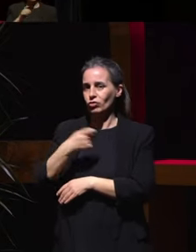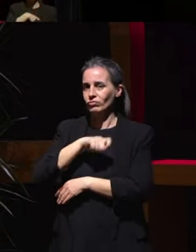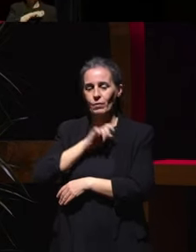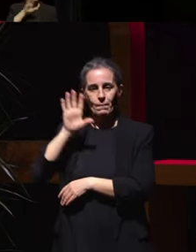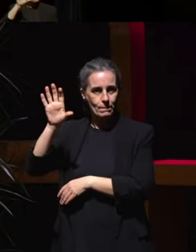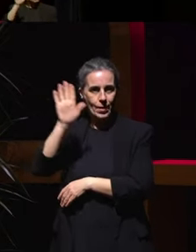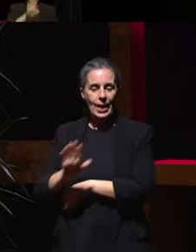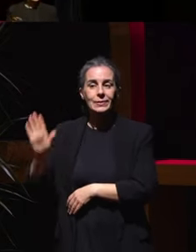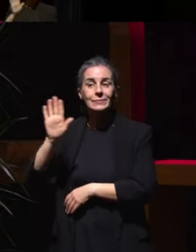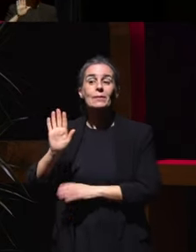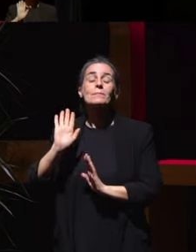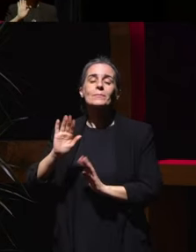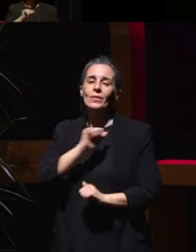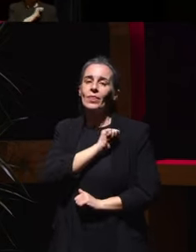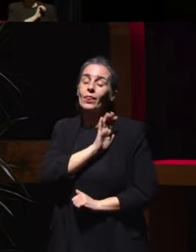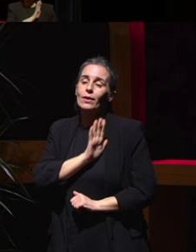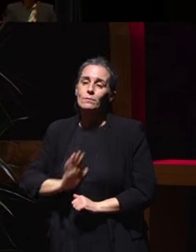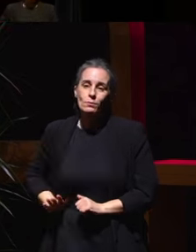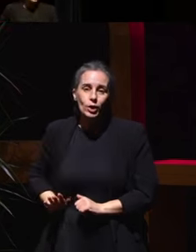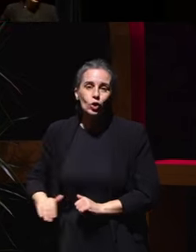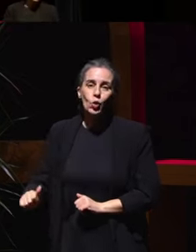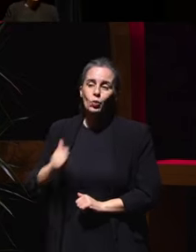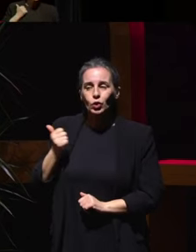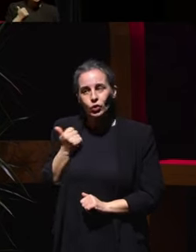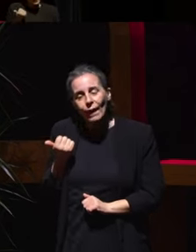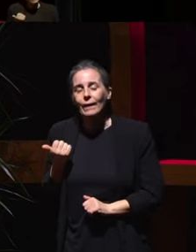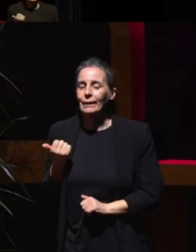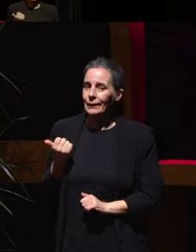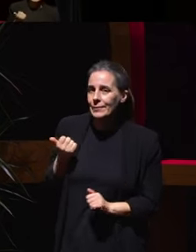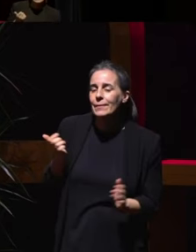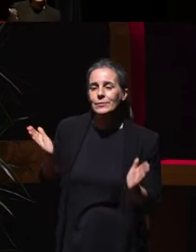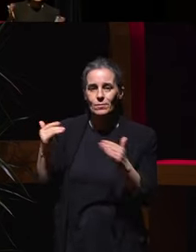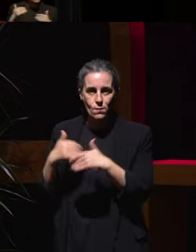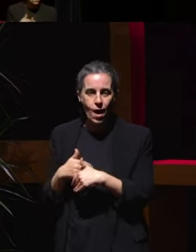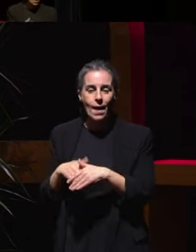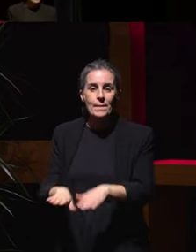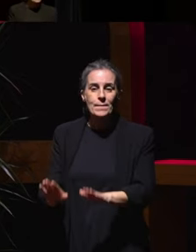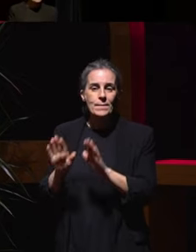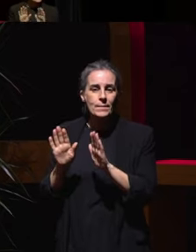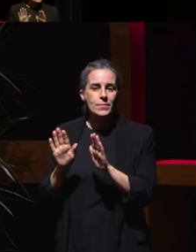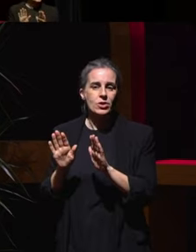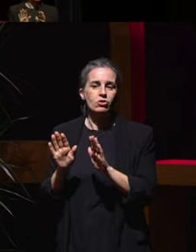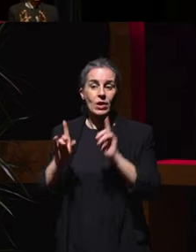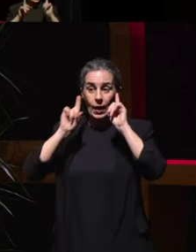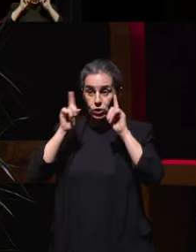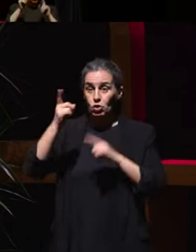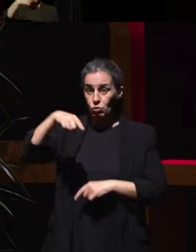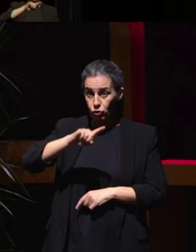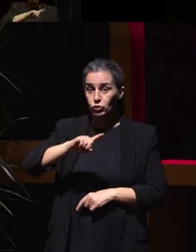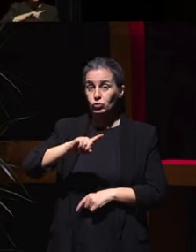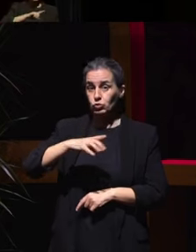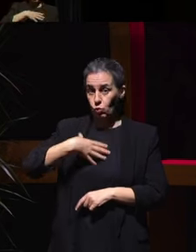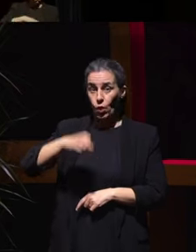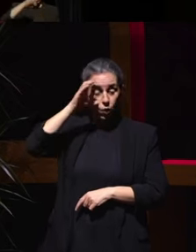que, de momento, as oportunidades están tardando bastante en chegar, pero se tedes a oportunidade, fai